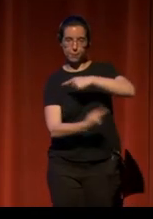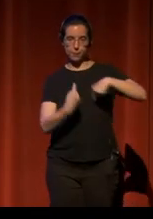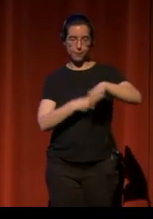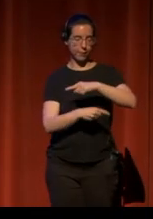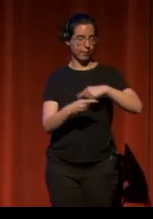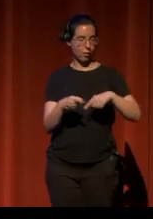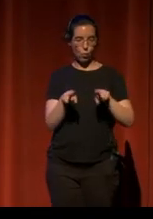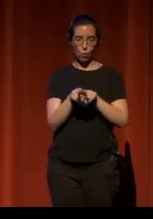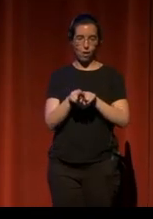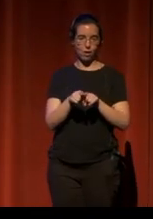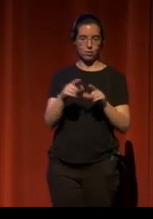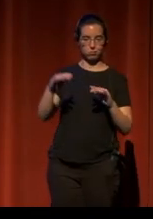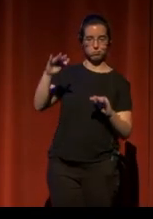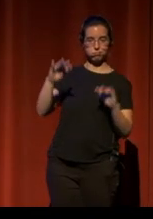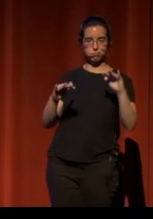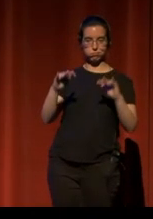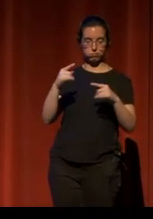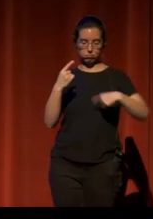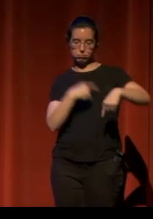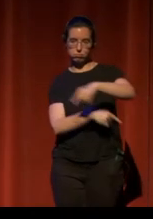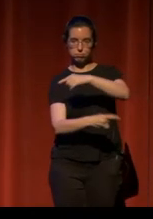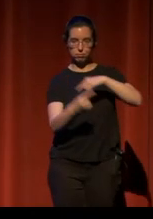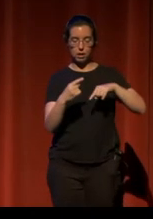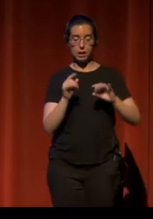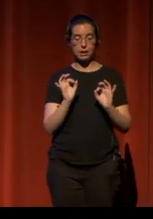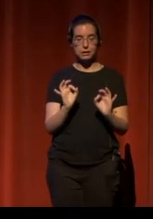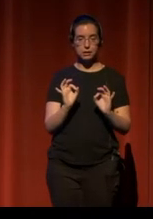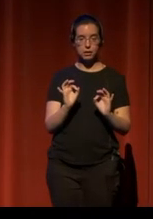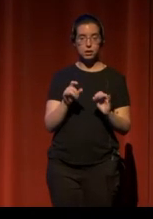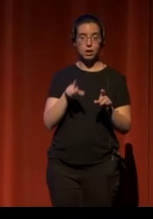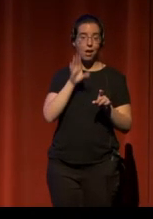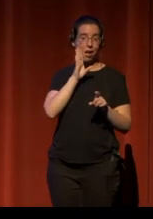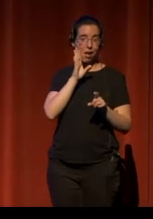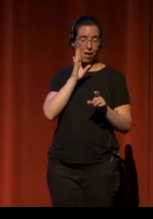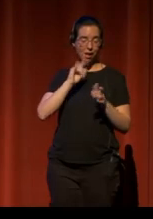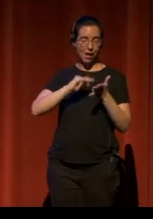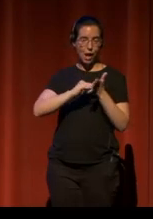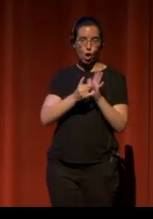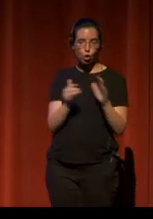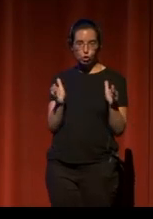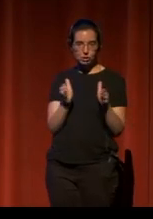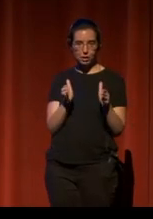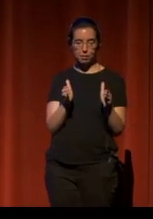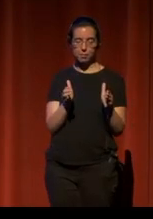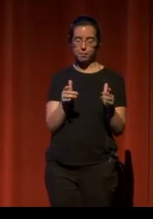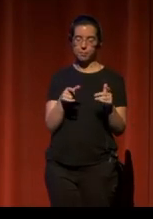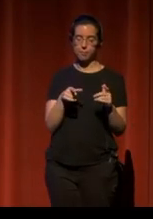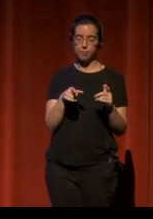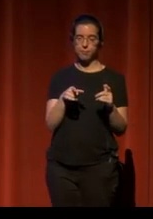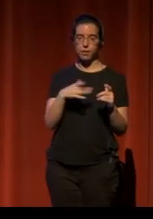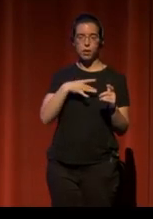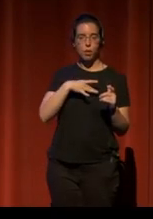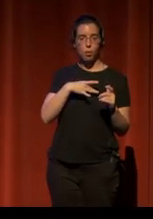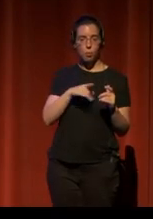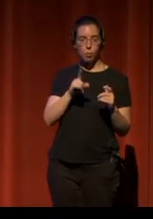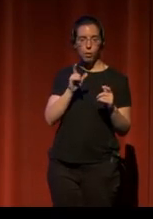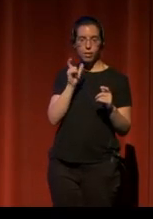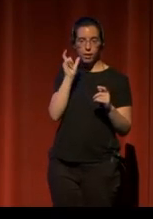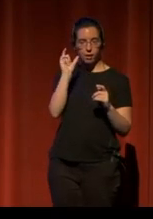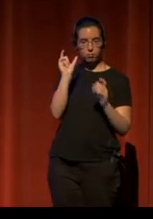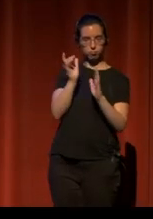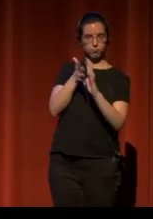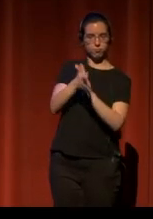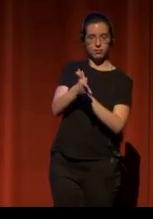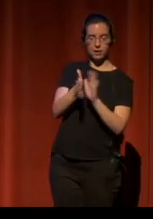equitativa por todo el organismo no volviendo a los ecosistemas e los podemos definir como comunidades de